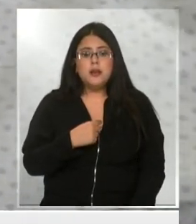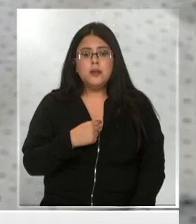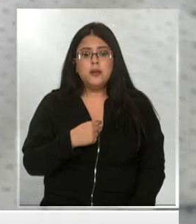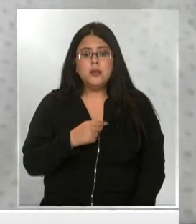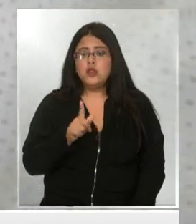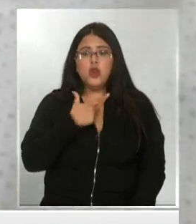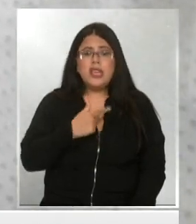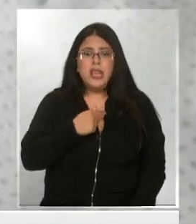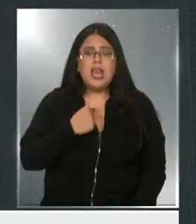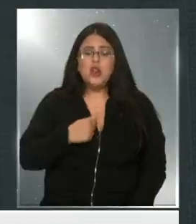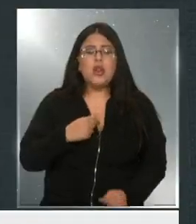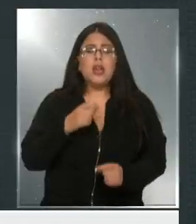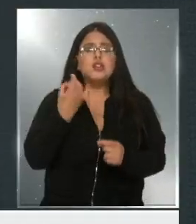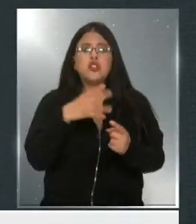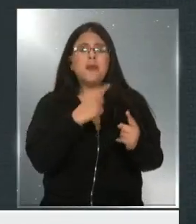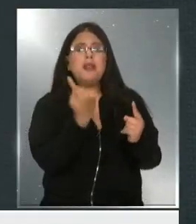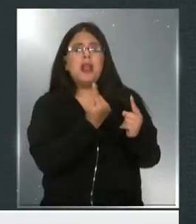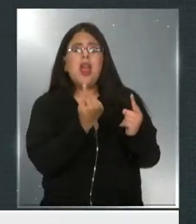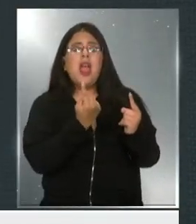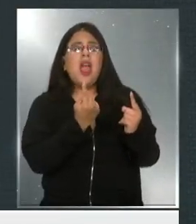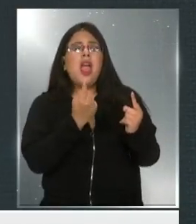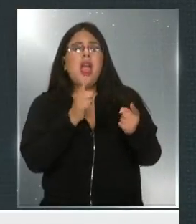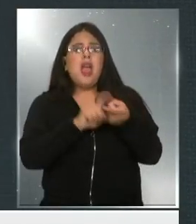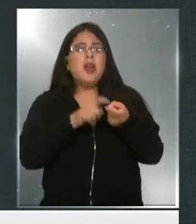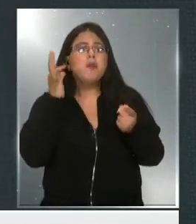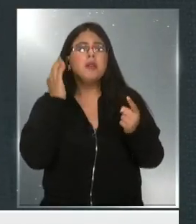dejar a mi esposa sola.